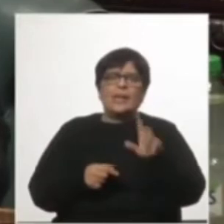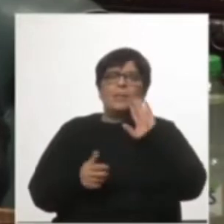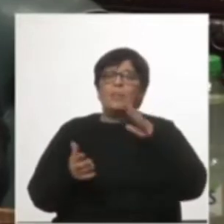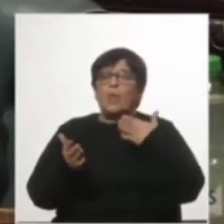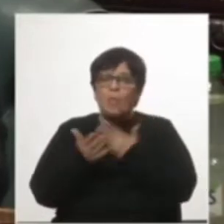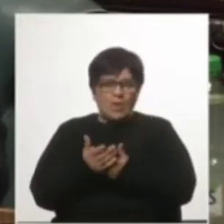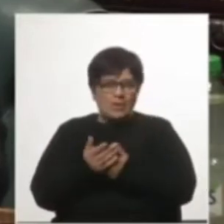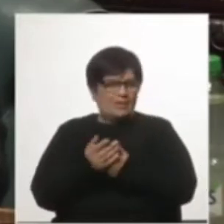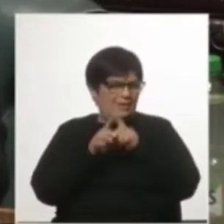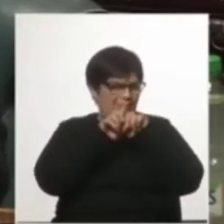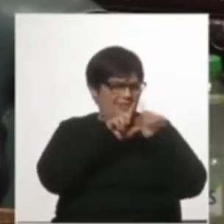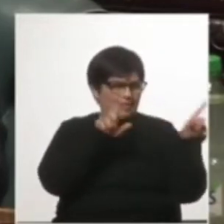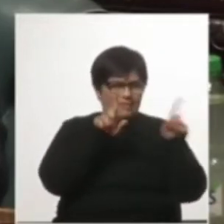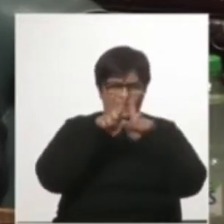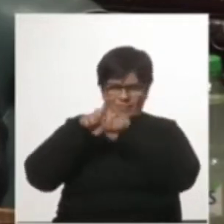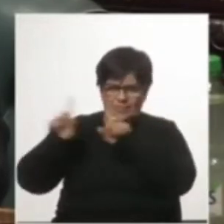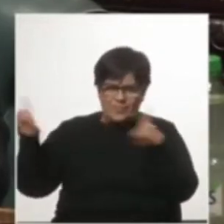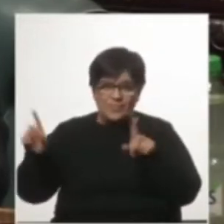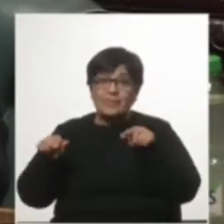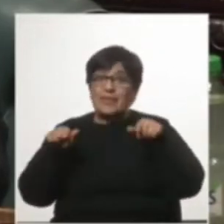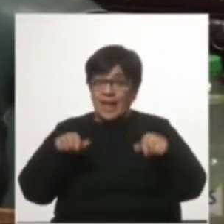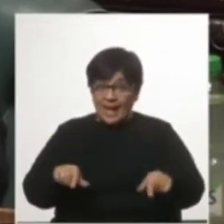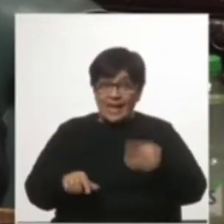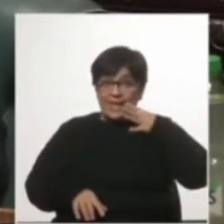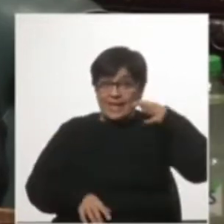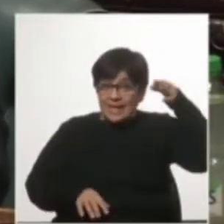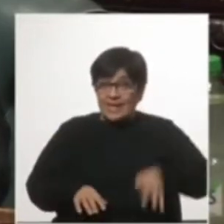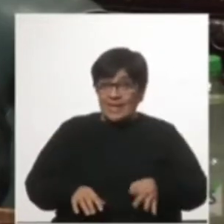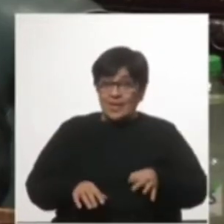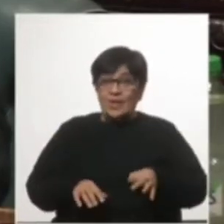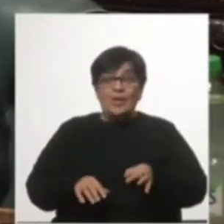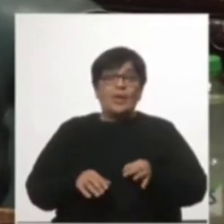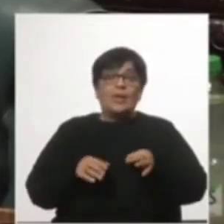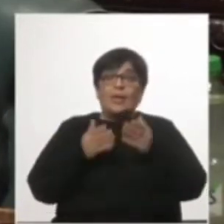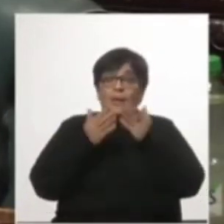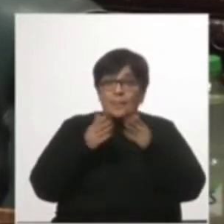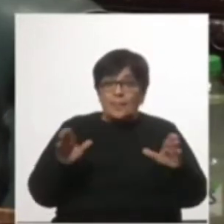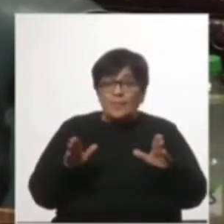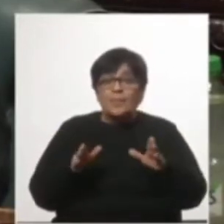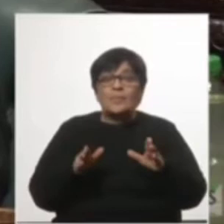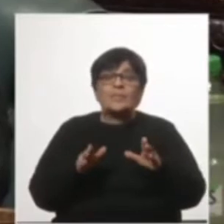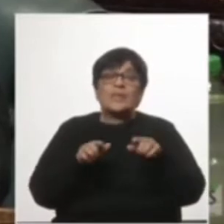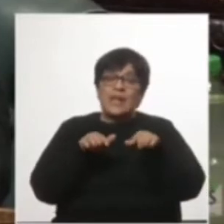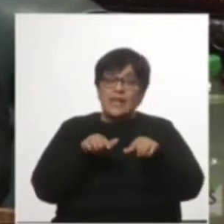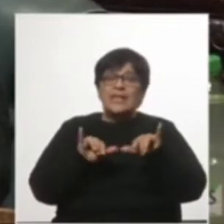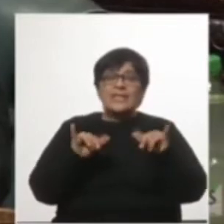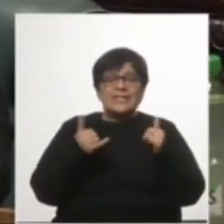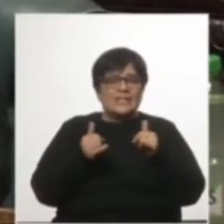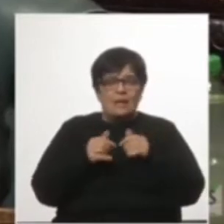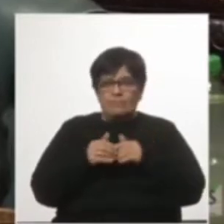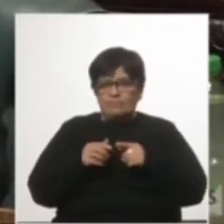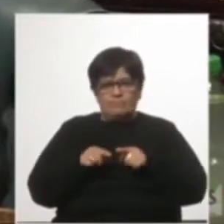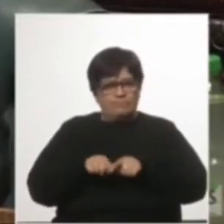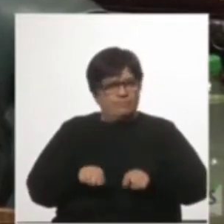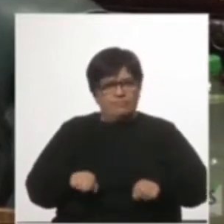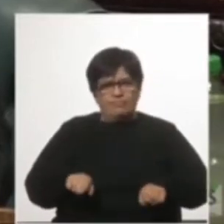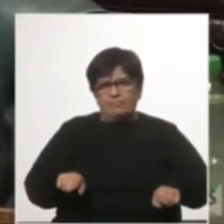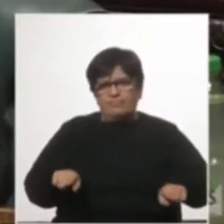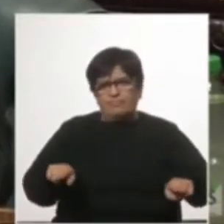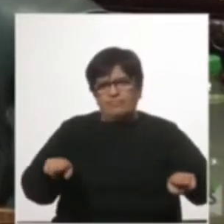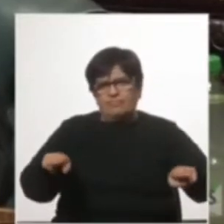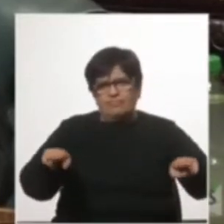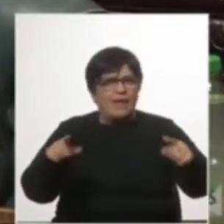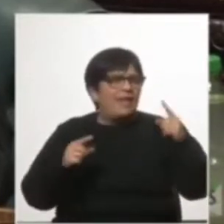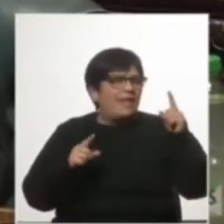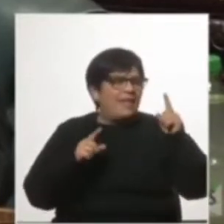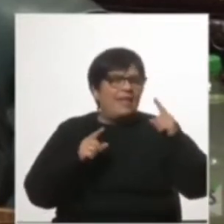planteamientos diferentes. Creo que ahí es el punto de partida en donde comienzan a bifurcarse los caminos entre